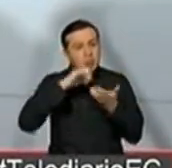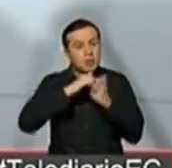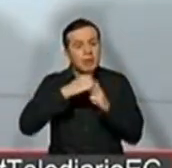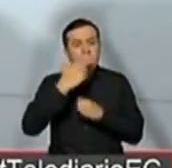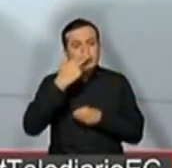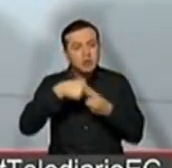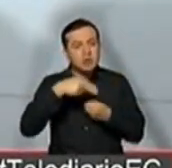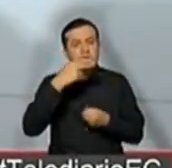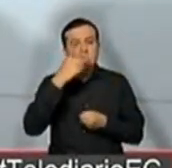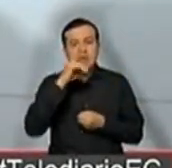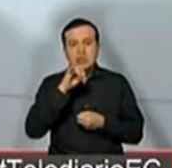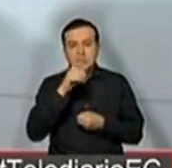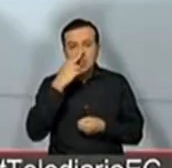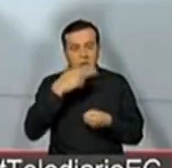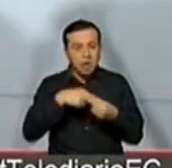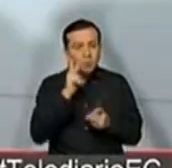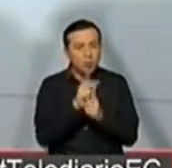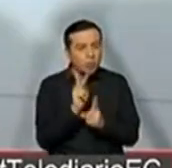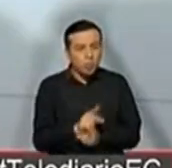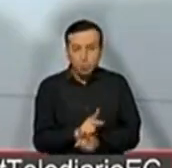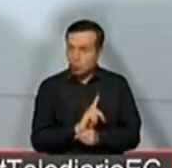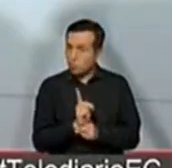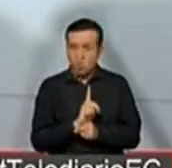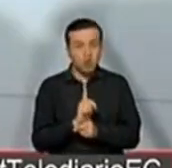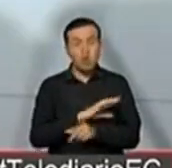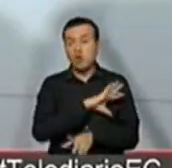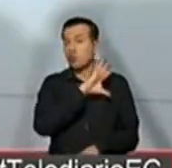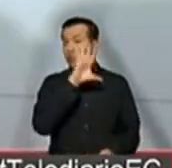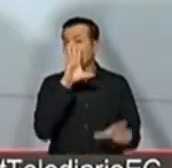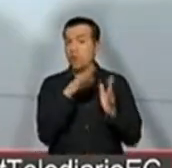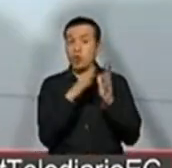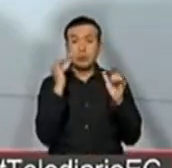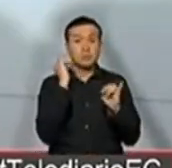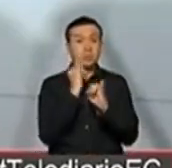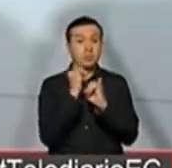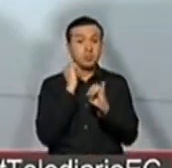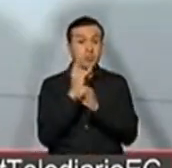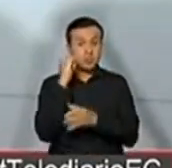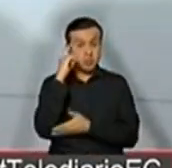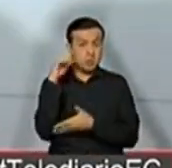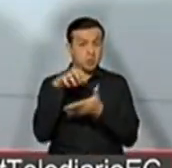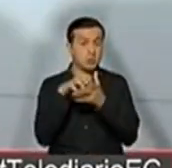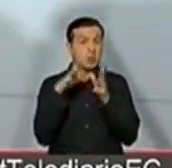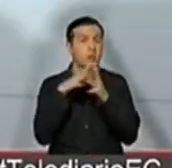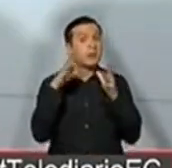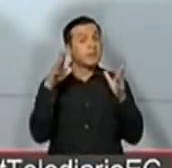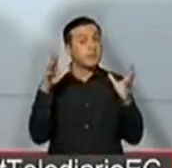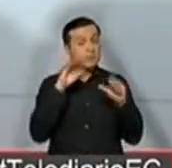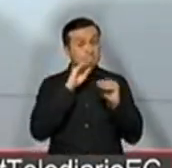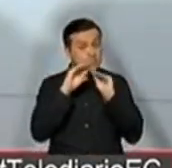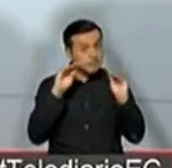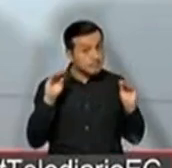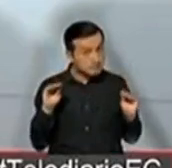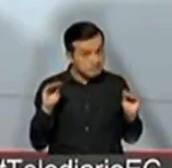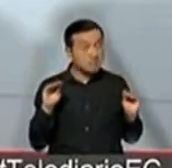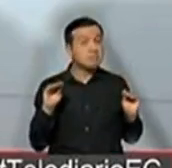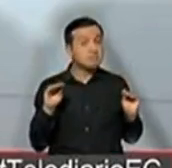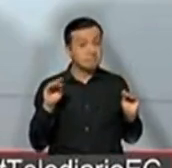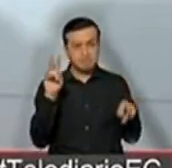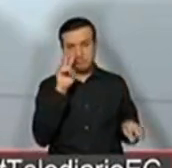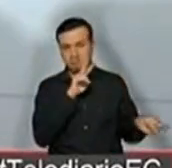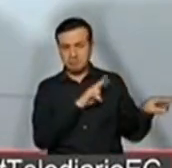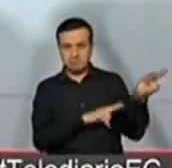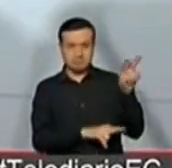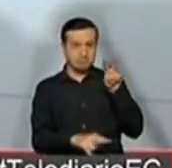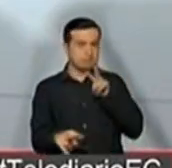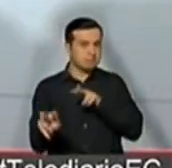combustible, del diésel o la gasolina extra, el tamaño del Estado. Así es que si se la analiza desde